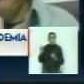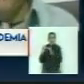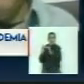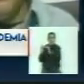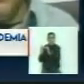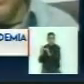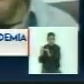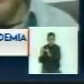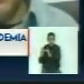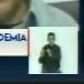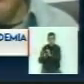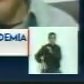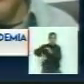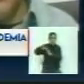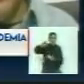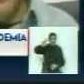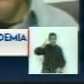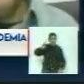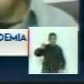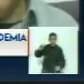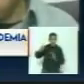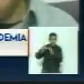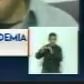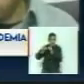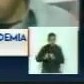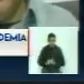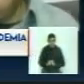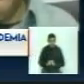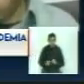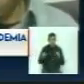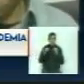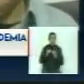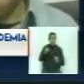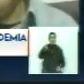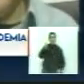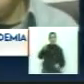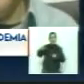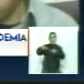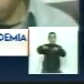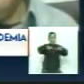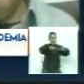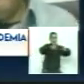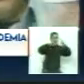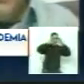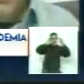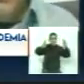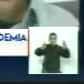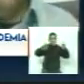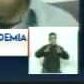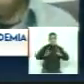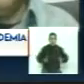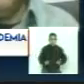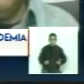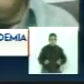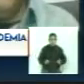y probablemente llegue a 200 camas. Y ahora se están habilitando 10 sitios para atención sanitaria, porque en la